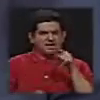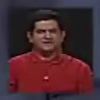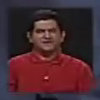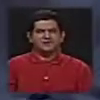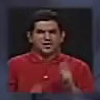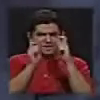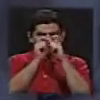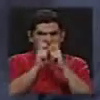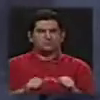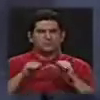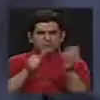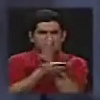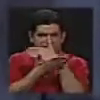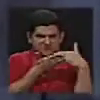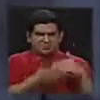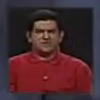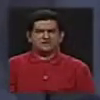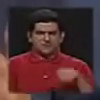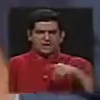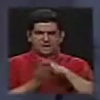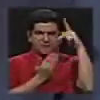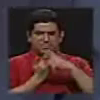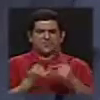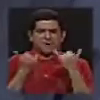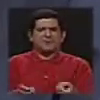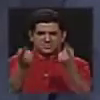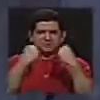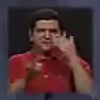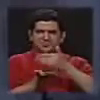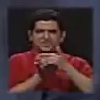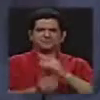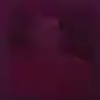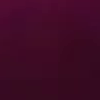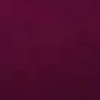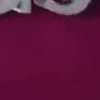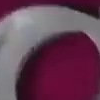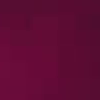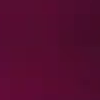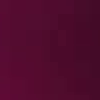este punto en el siguiente segmento del programa cuando volvamos de la pausa. Gracias.